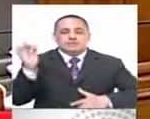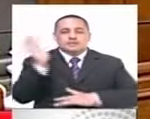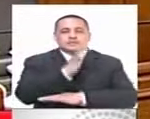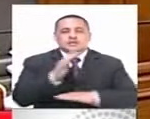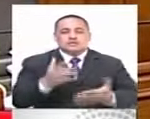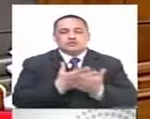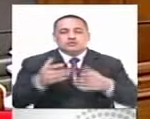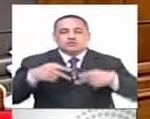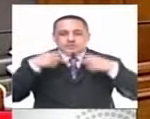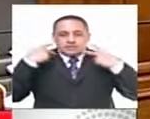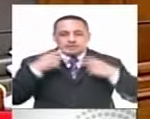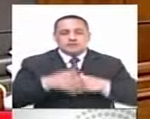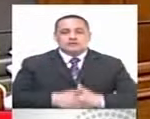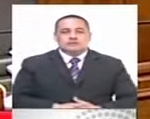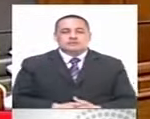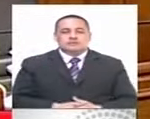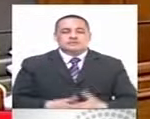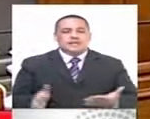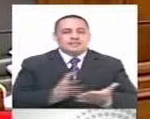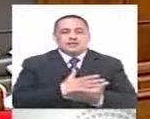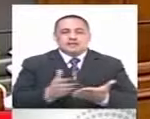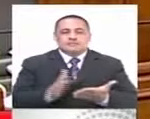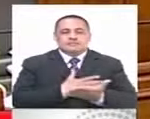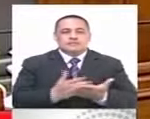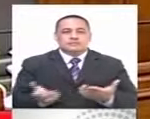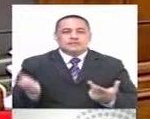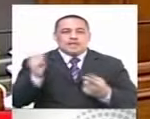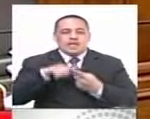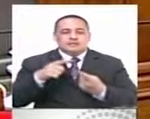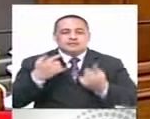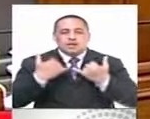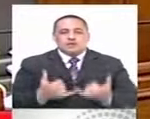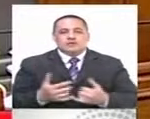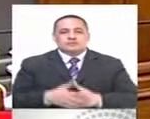en la Amazonía. Nada hasta el día de hoy.